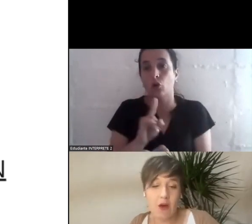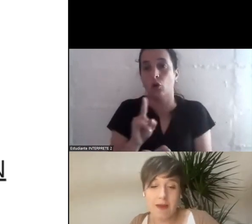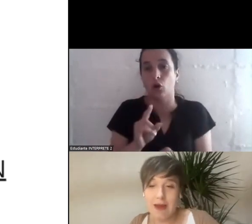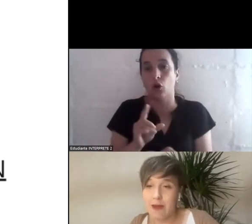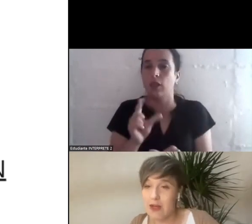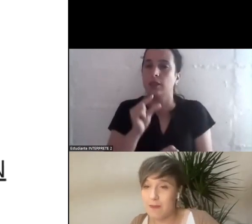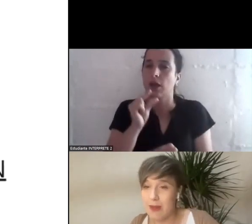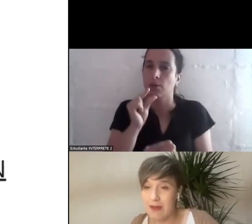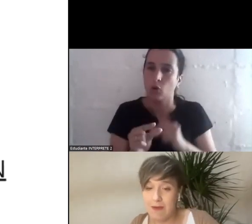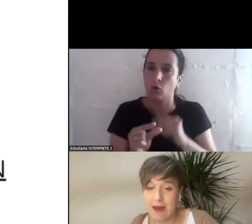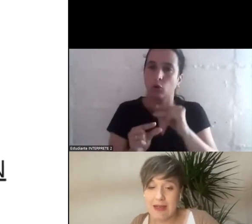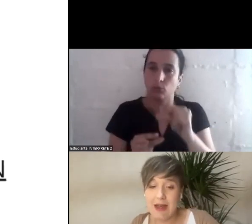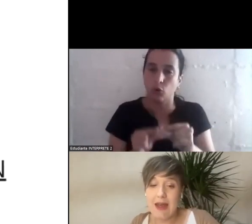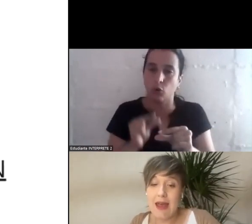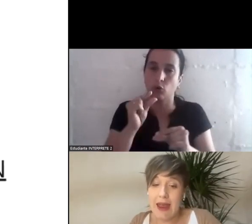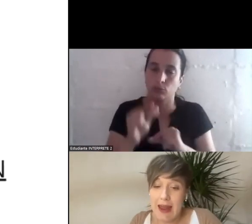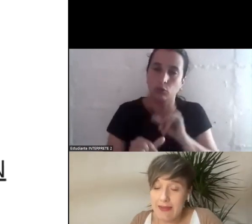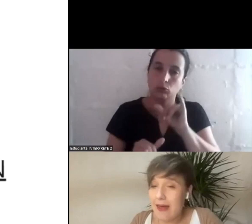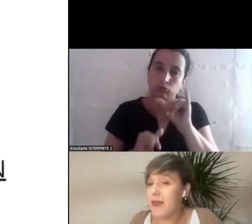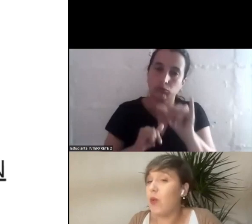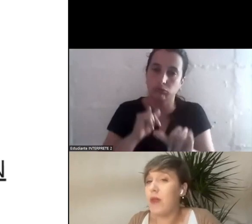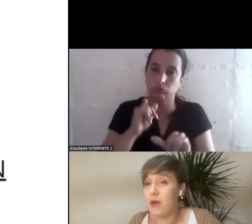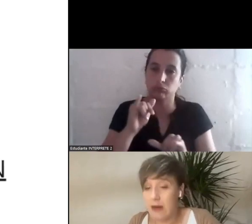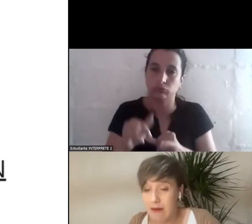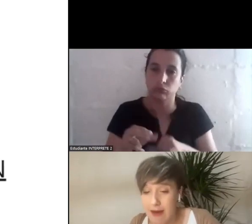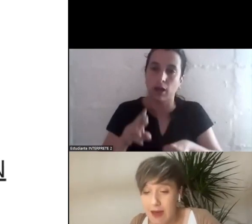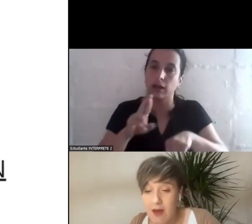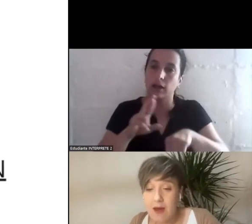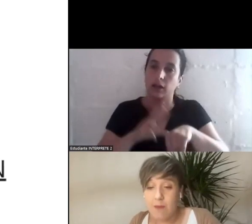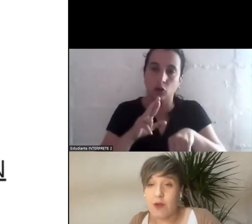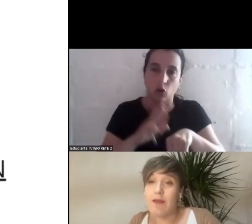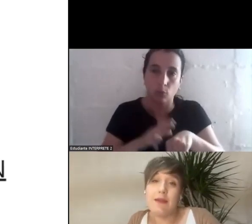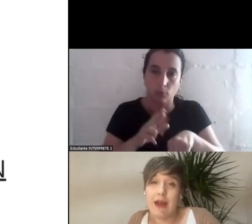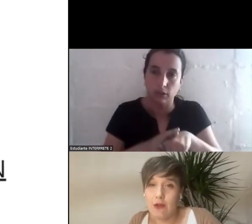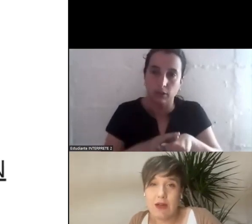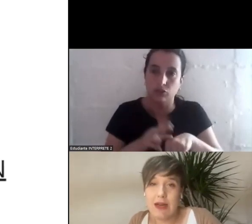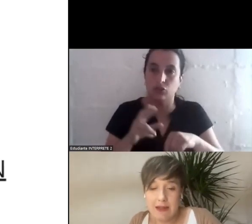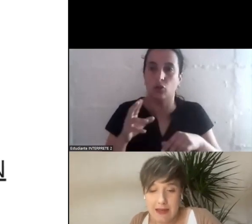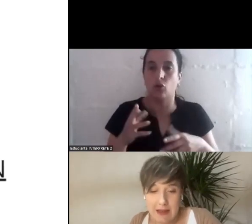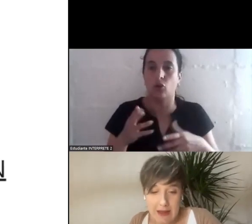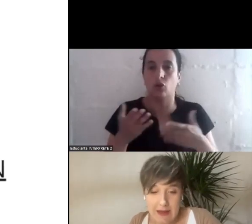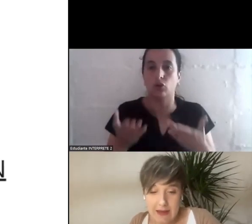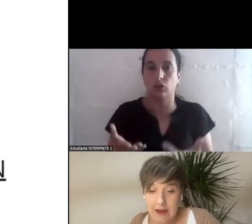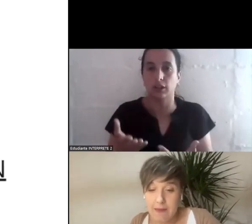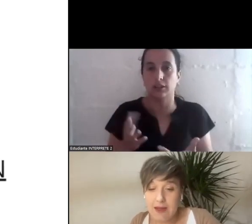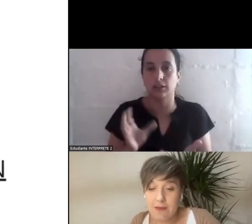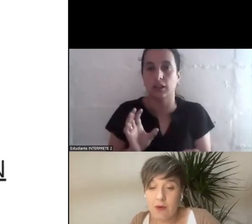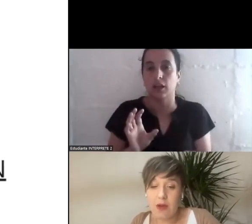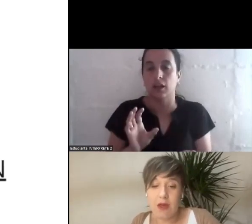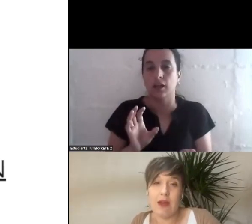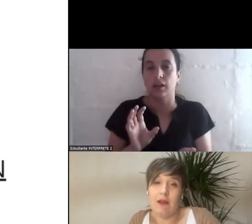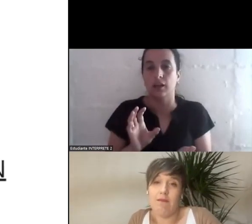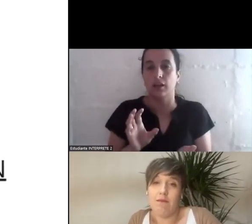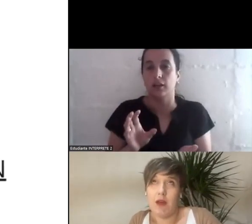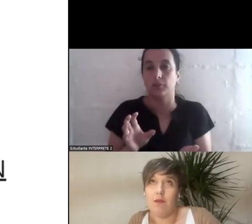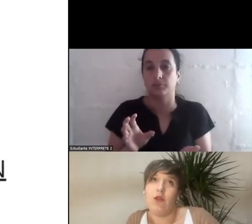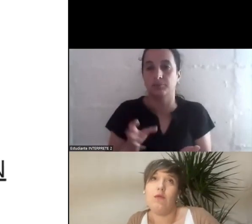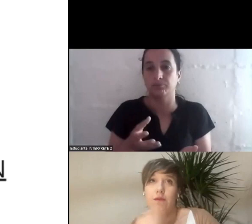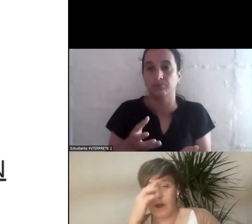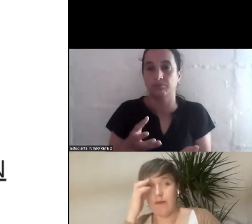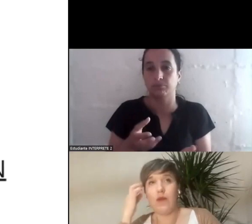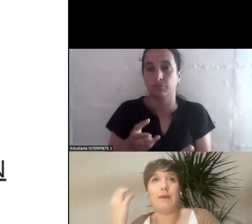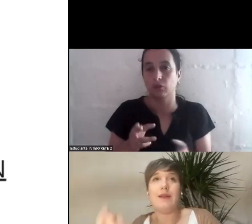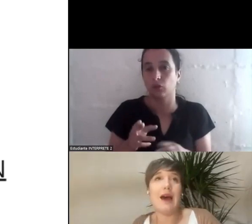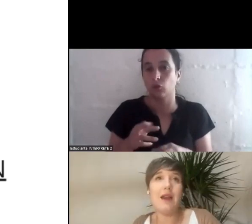bebé, recomendaciones específicas en lactancia, en cuidados del bebé, pues centrándonos en las necesidades del mismo y,